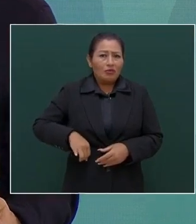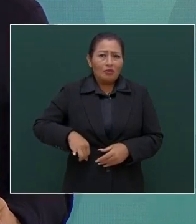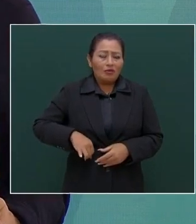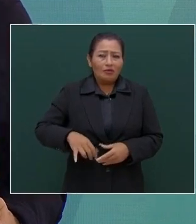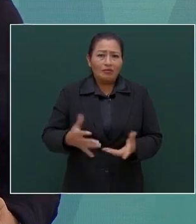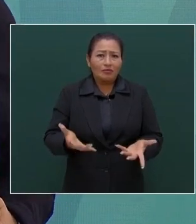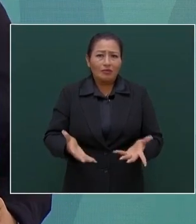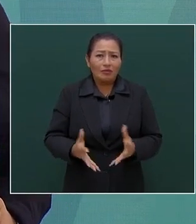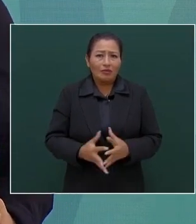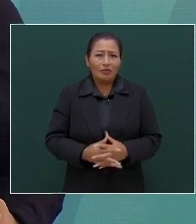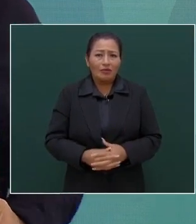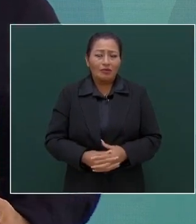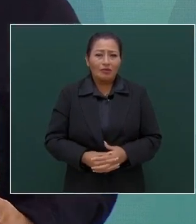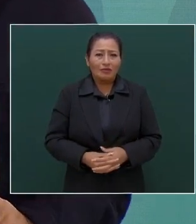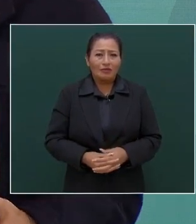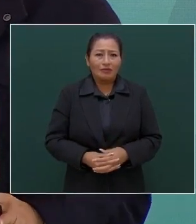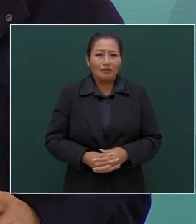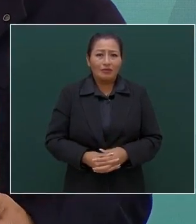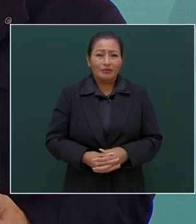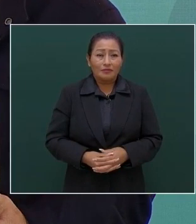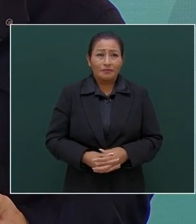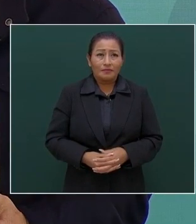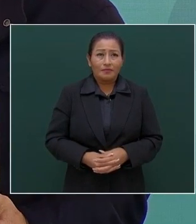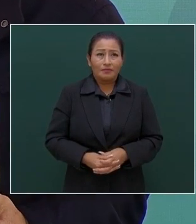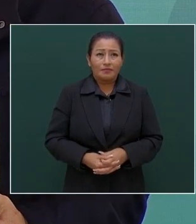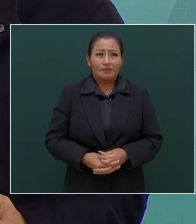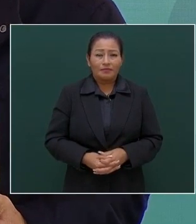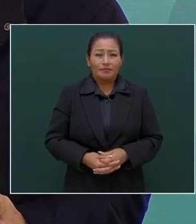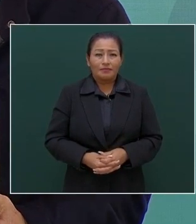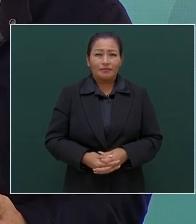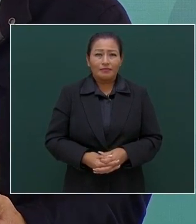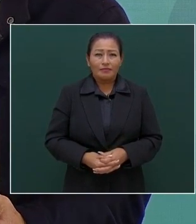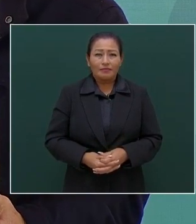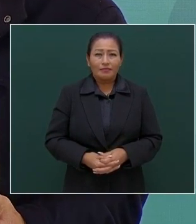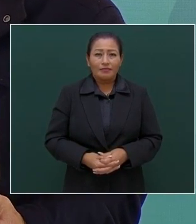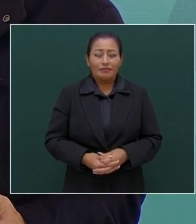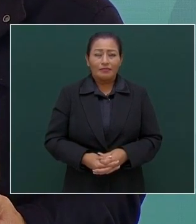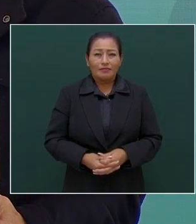que la gente, porque hay muchos